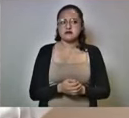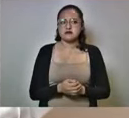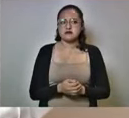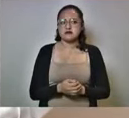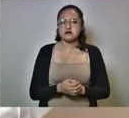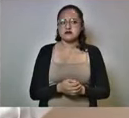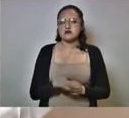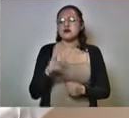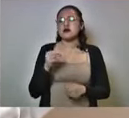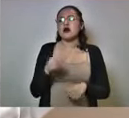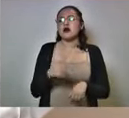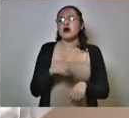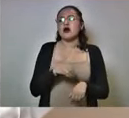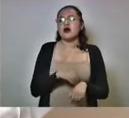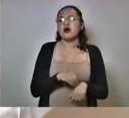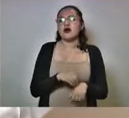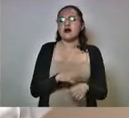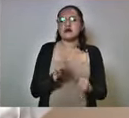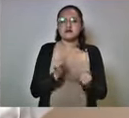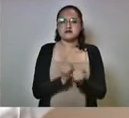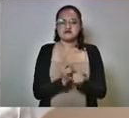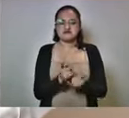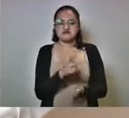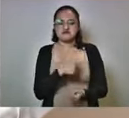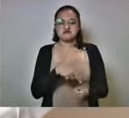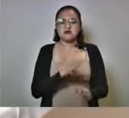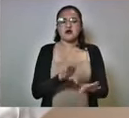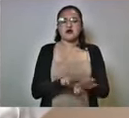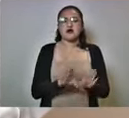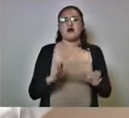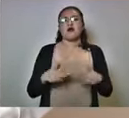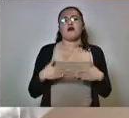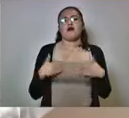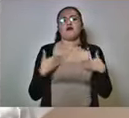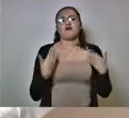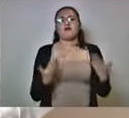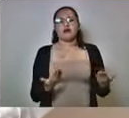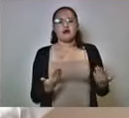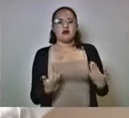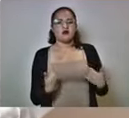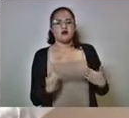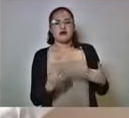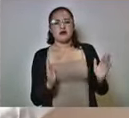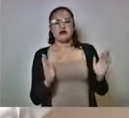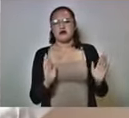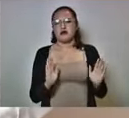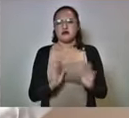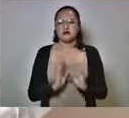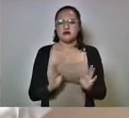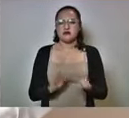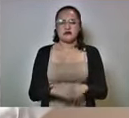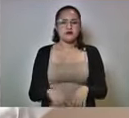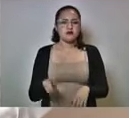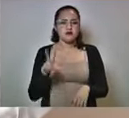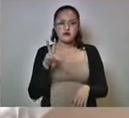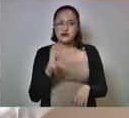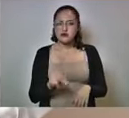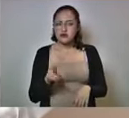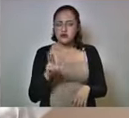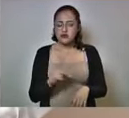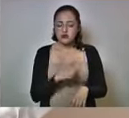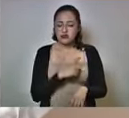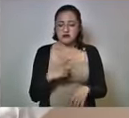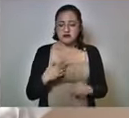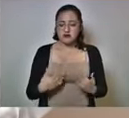pongamos una condición social de confianza. No nos podemos